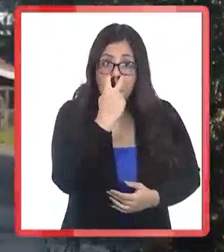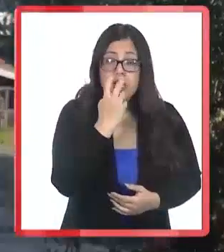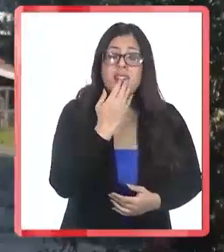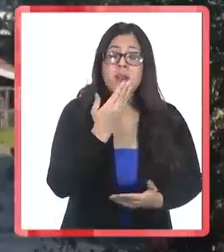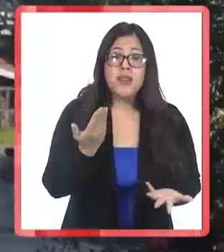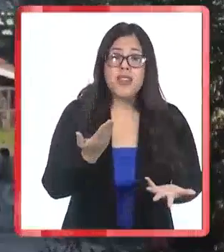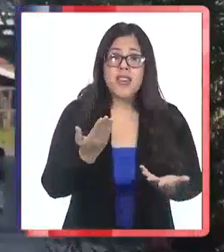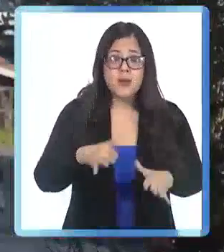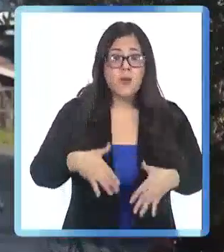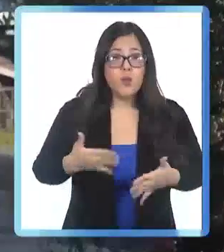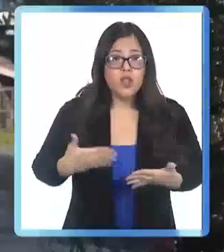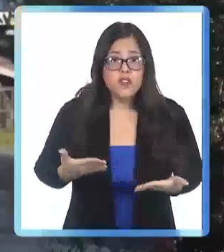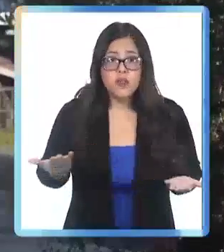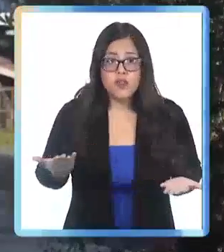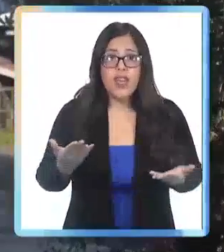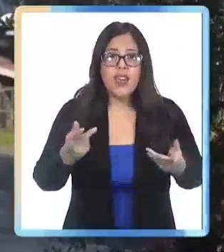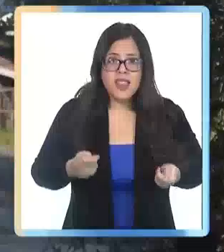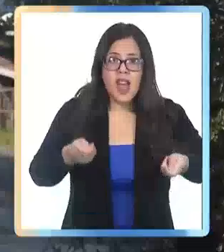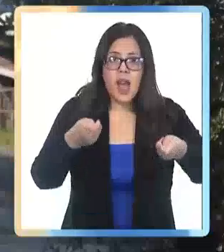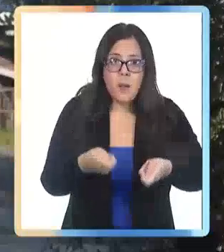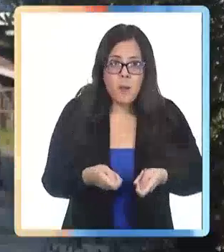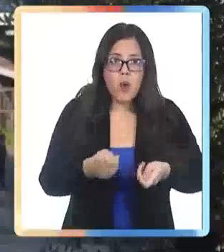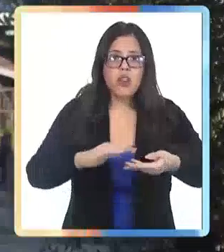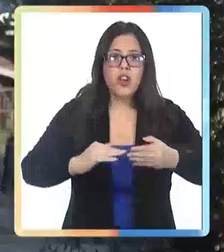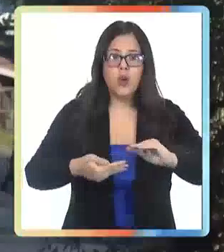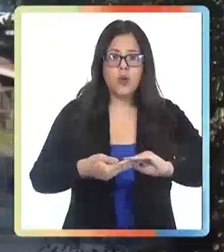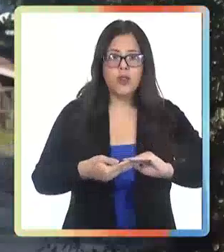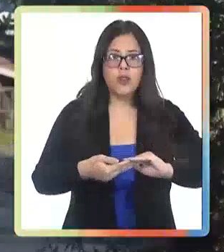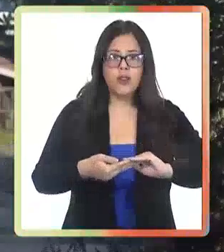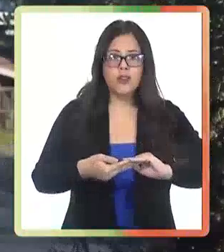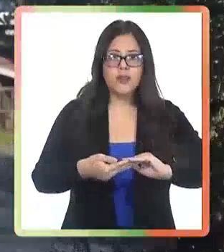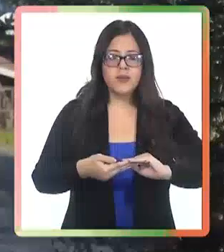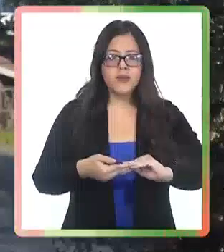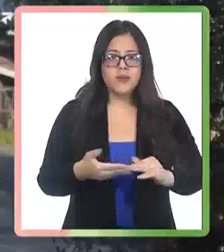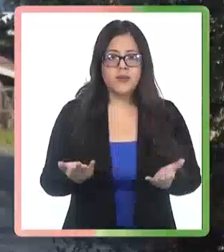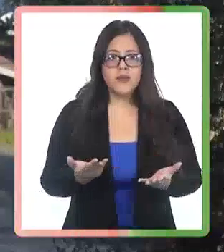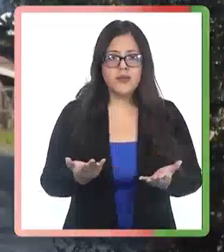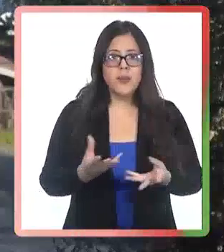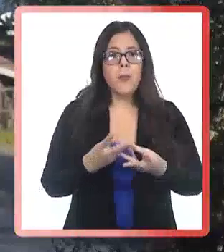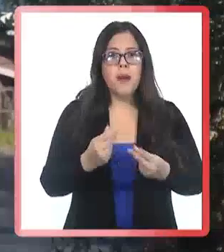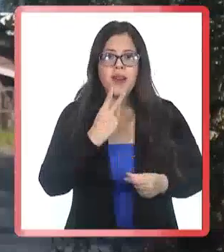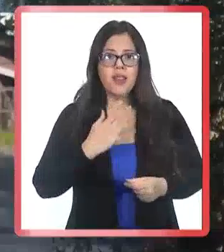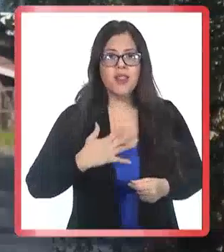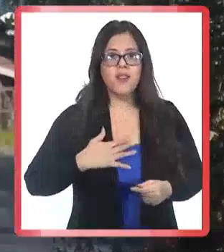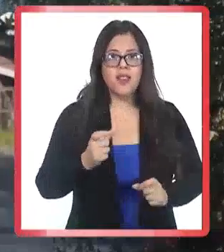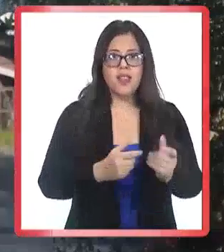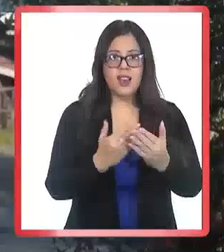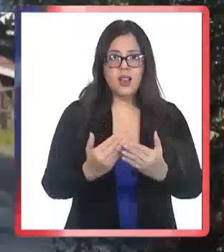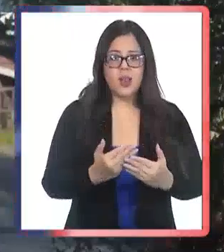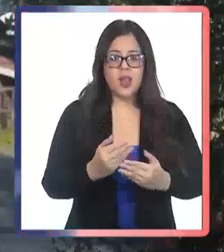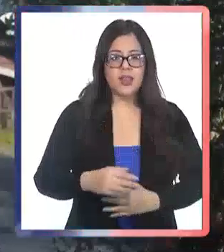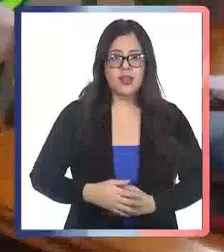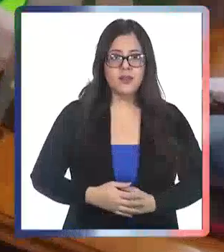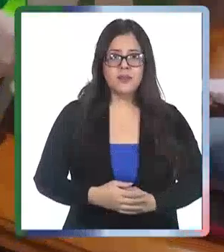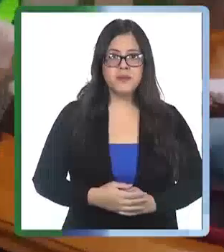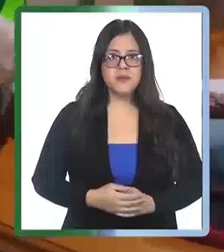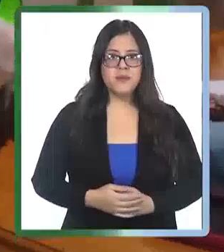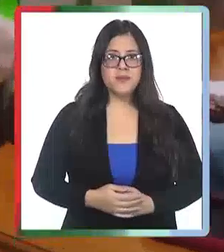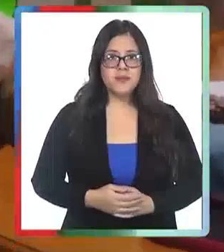y también las ganas como de ser un aporte comunitariamente para la calidad de vida de los estudiantes.